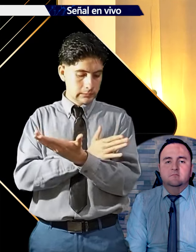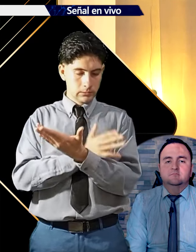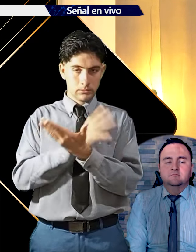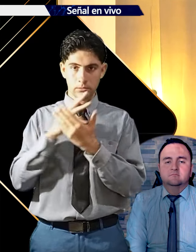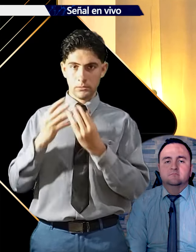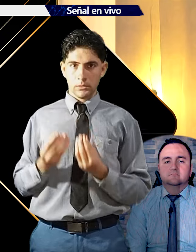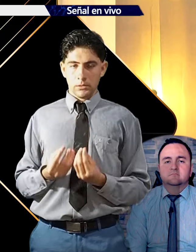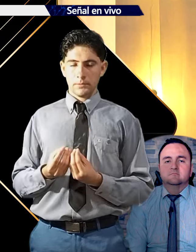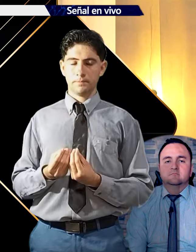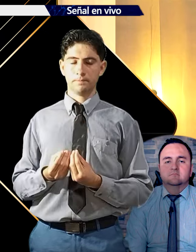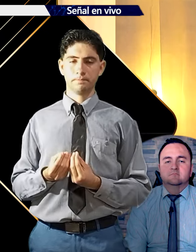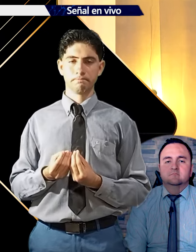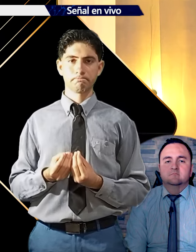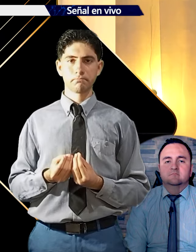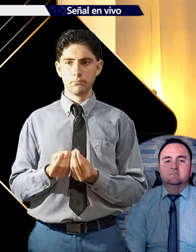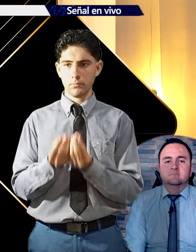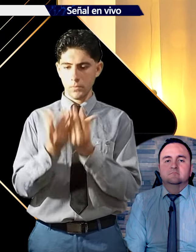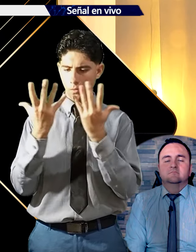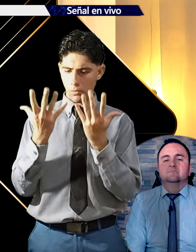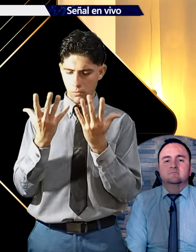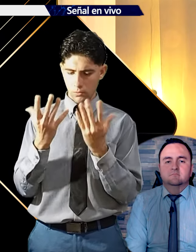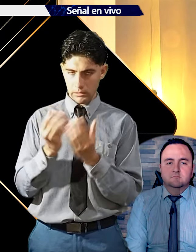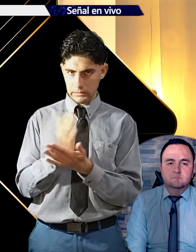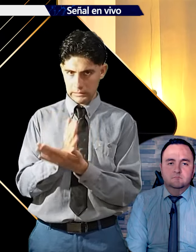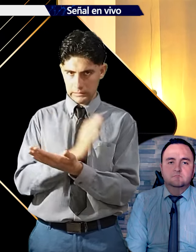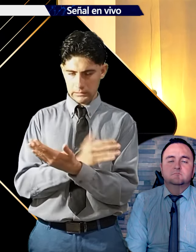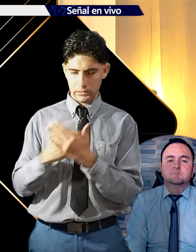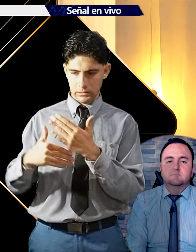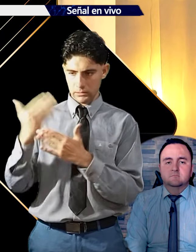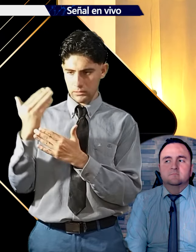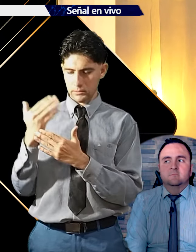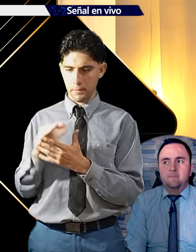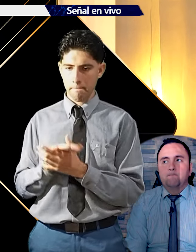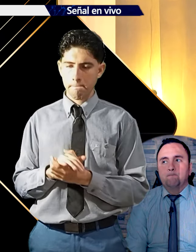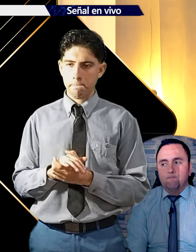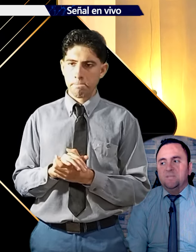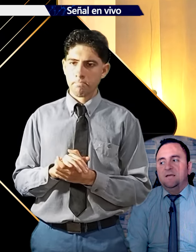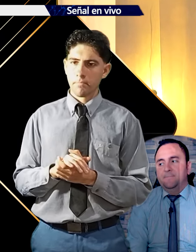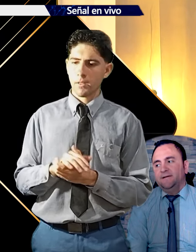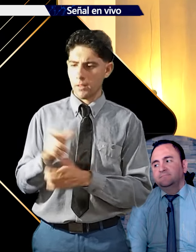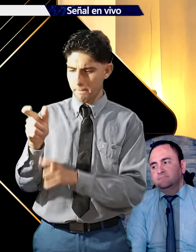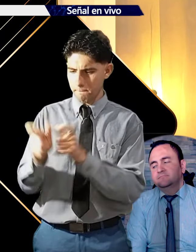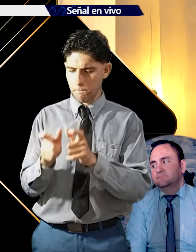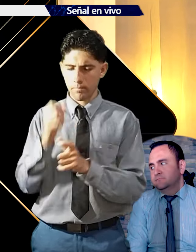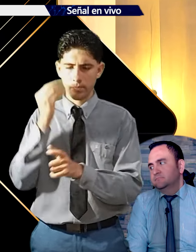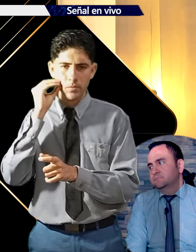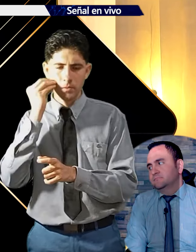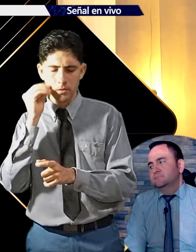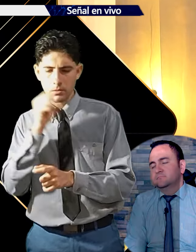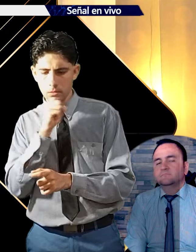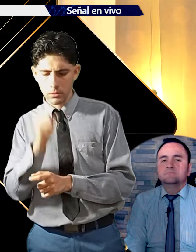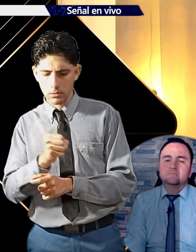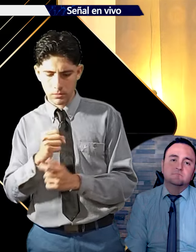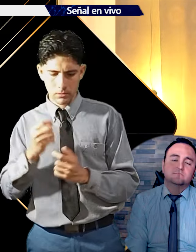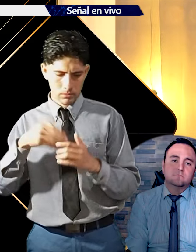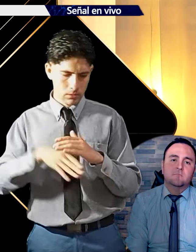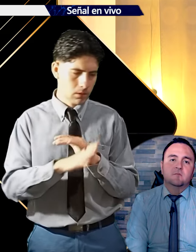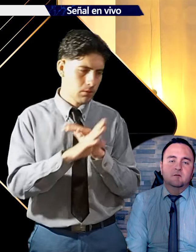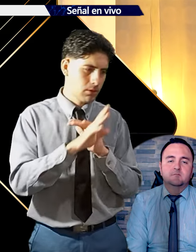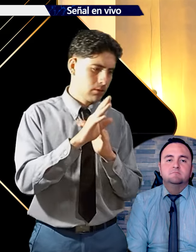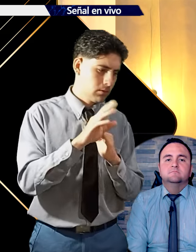cultos. Los ancianos uno los escuchaba, desde que uno entraba escuchaba las voces de los ancianos antes del